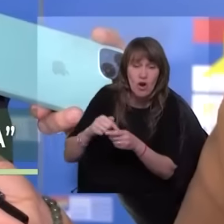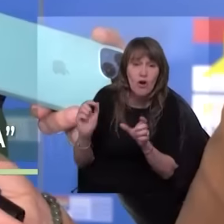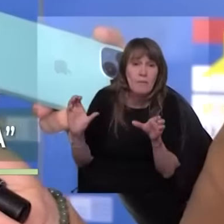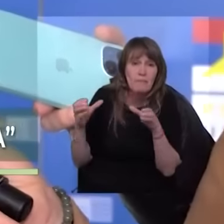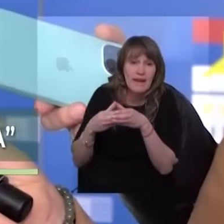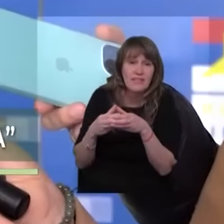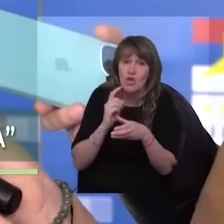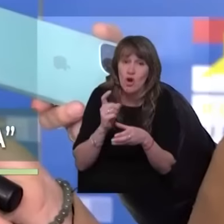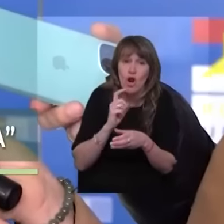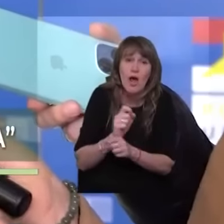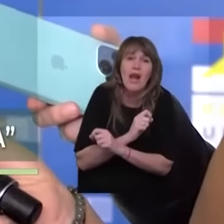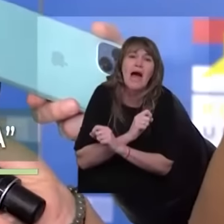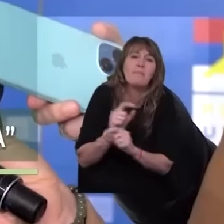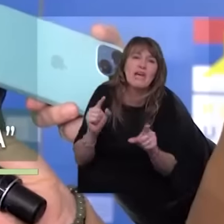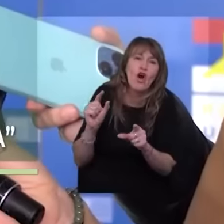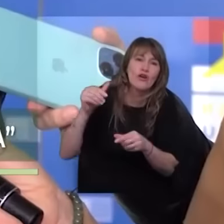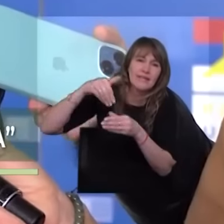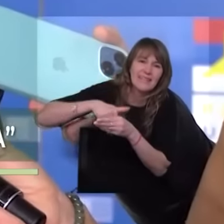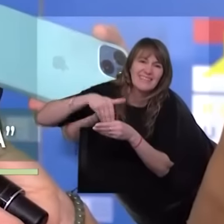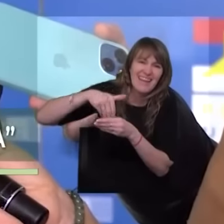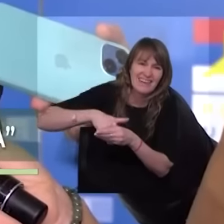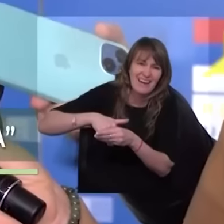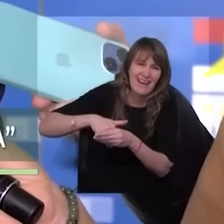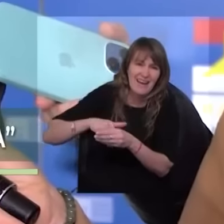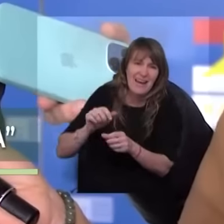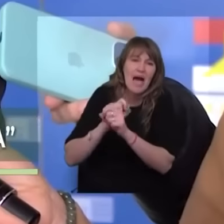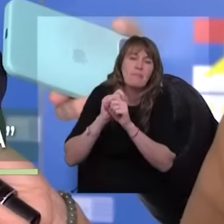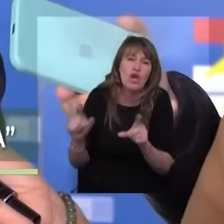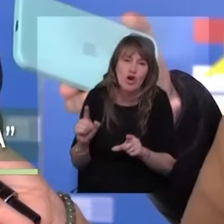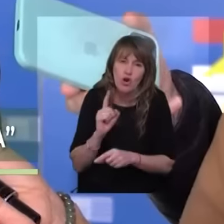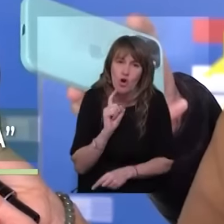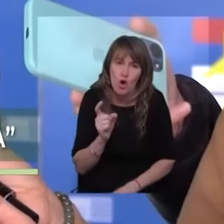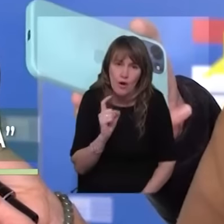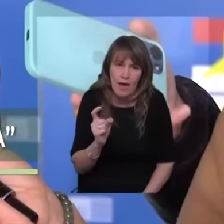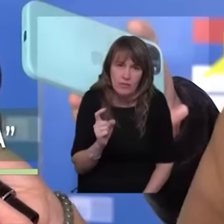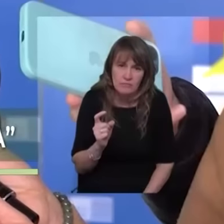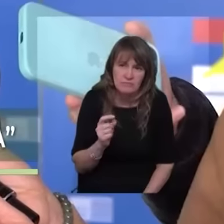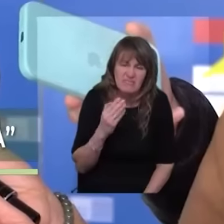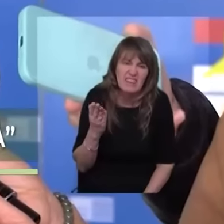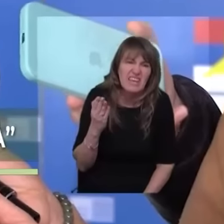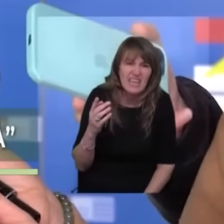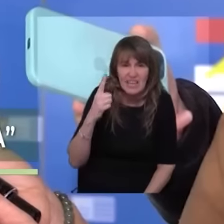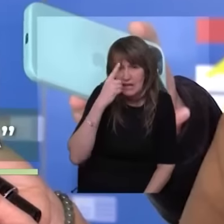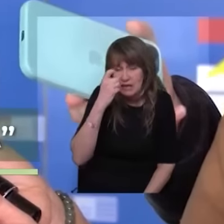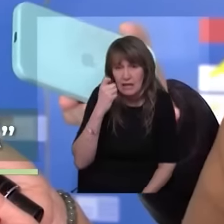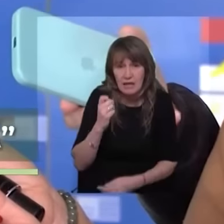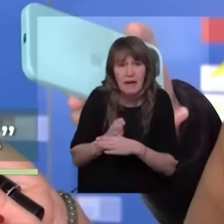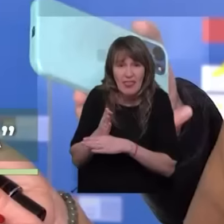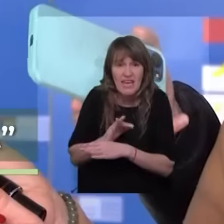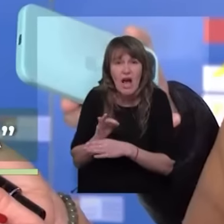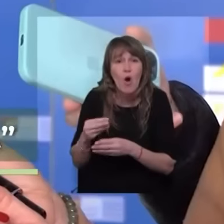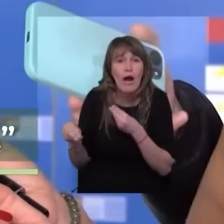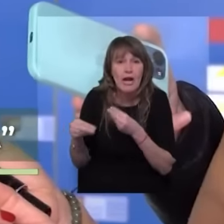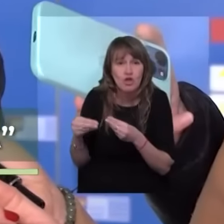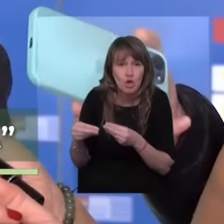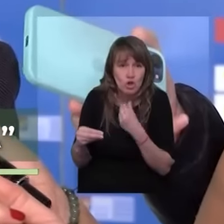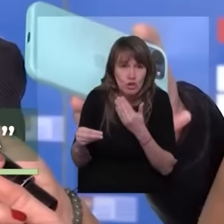elección de la historia del partido Colorado interno que s si es de cartón de madera lo que sé que la gente no lo